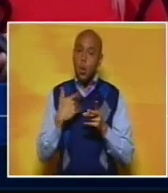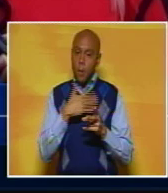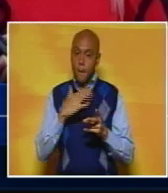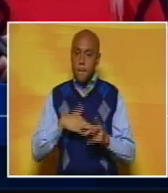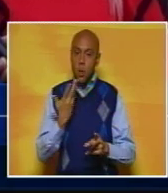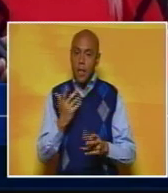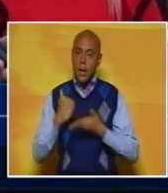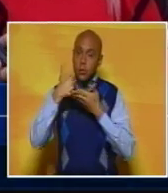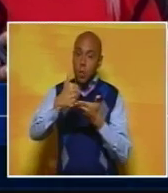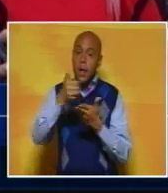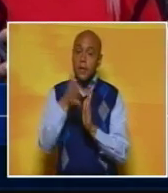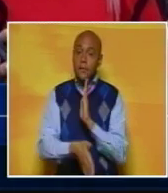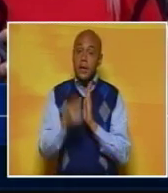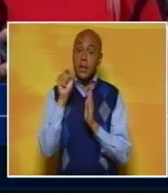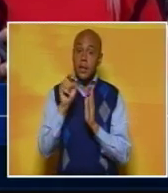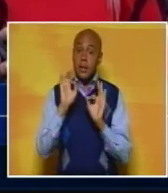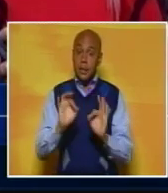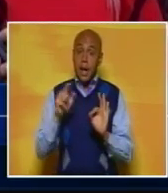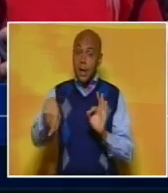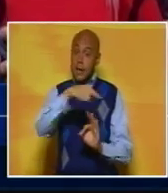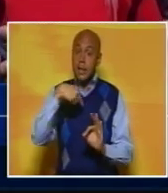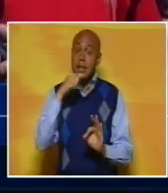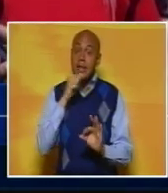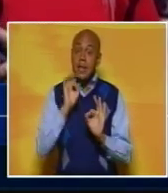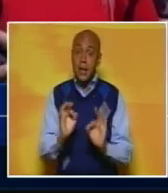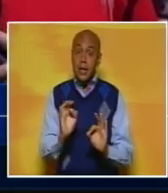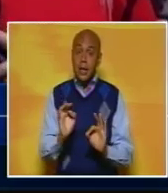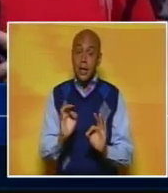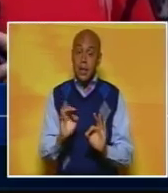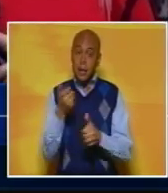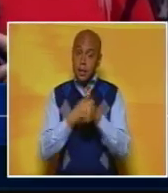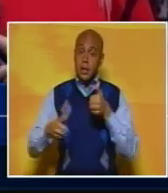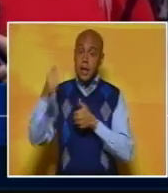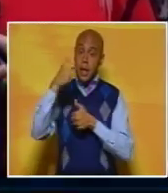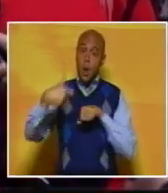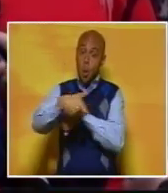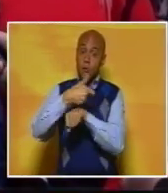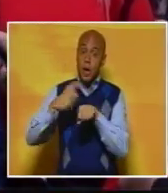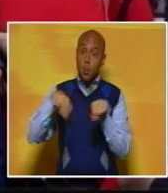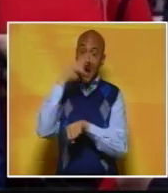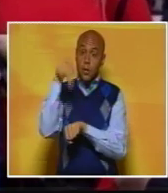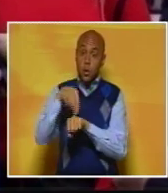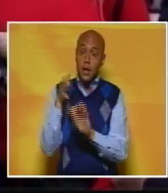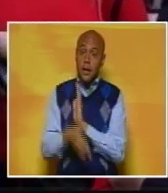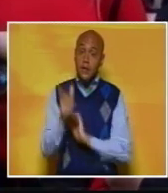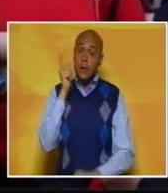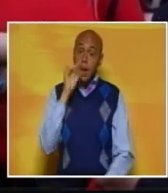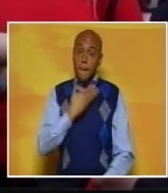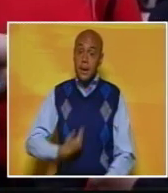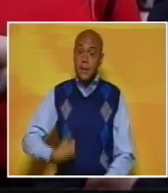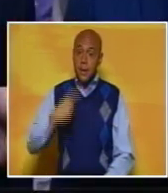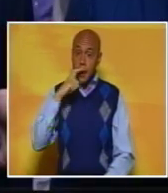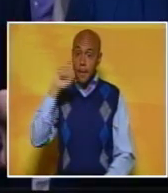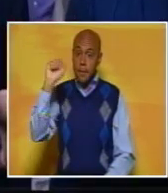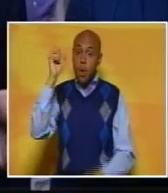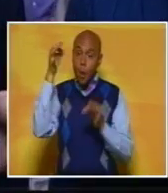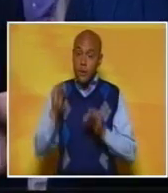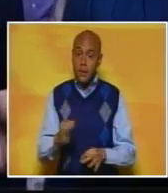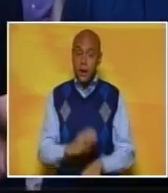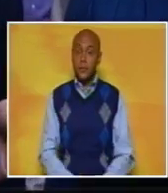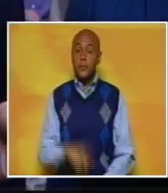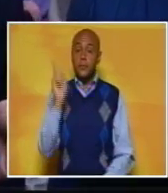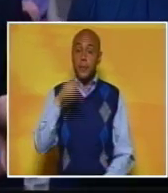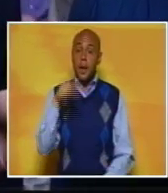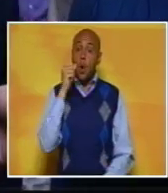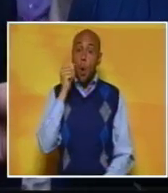colaborar, pero la materia comercial la rige, por supuesto, nuestro gobierno nacional, el cual dirige nuestro presidente Nicolás Maduro Moro. Por su parte,